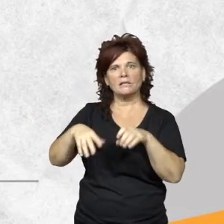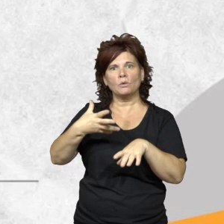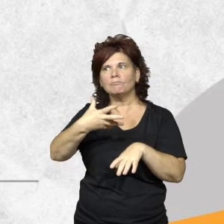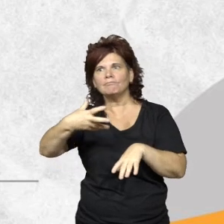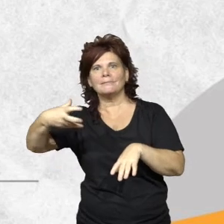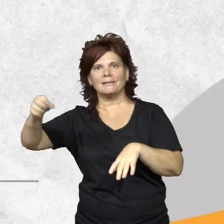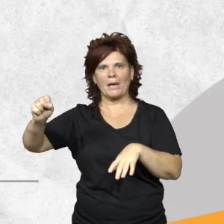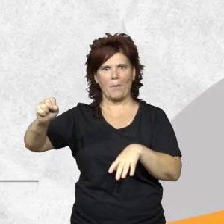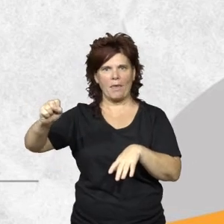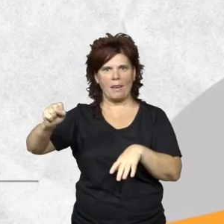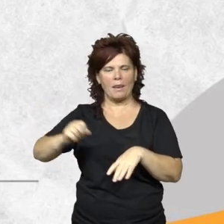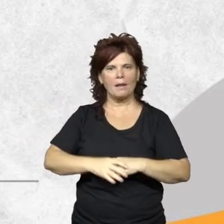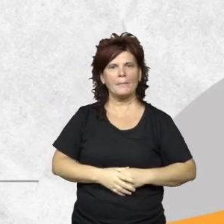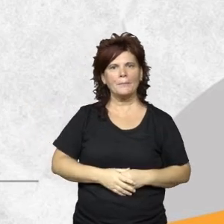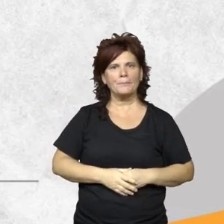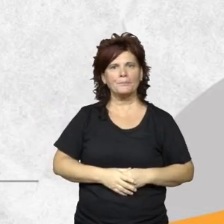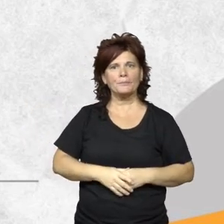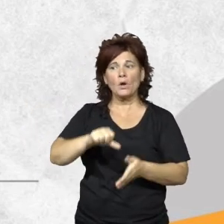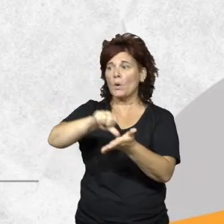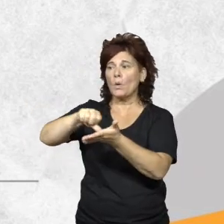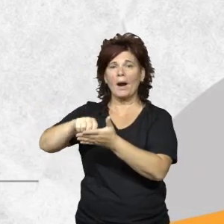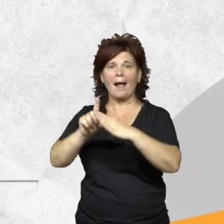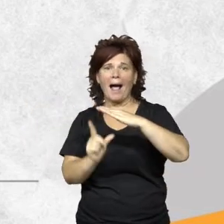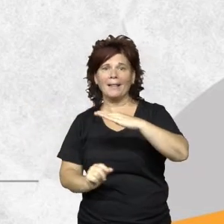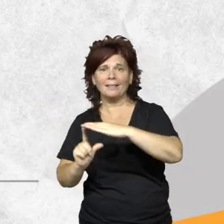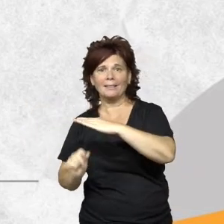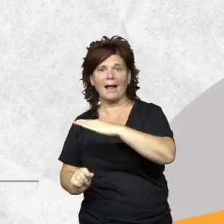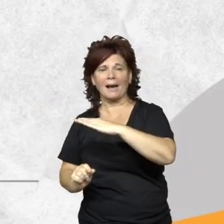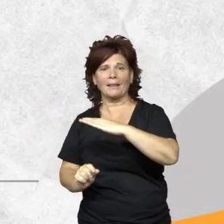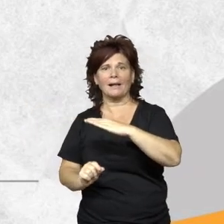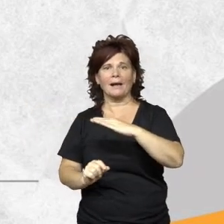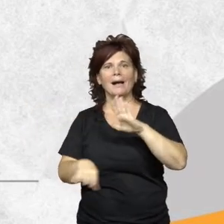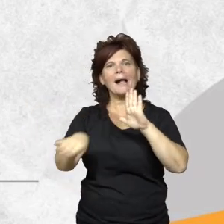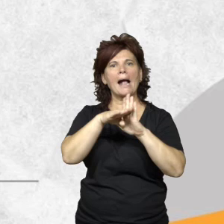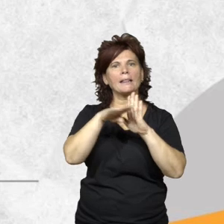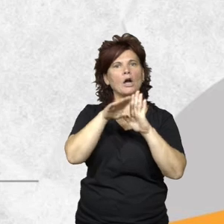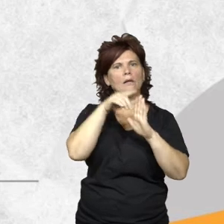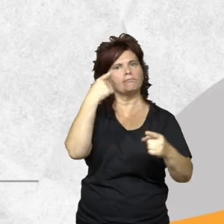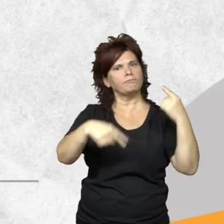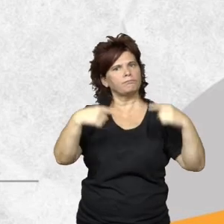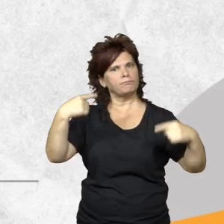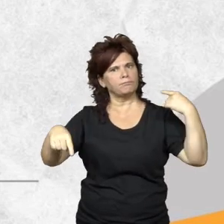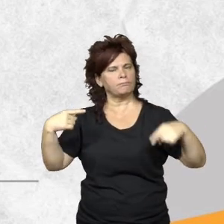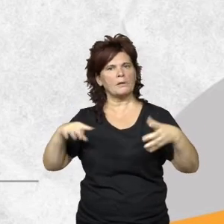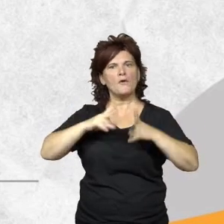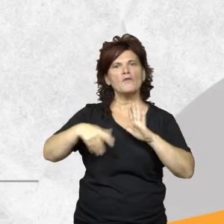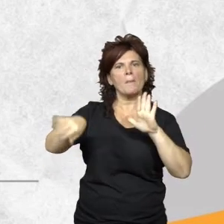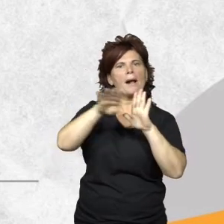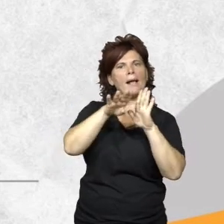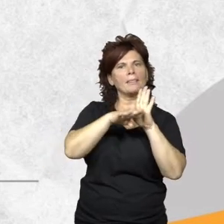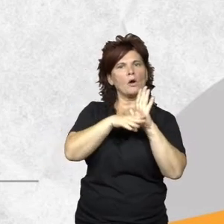bases antárticas. Las bases antárticas tienen una categoría diferente de cómo categorizar los